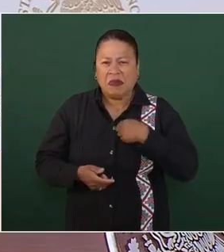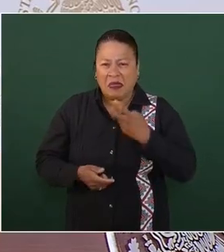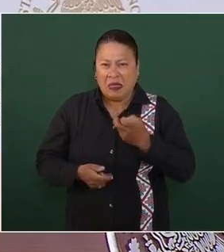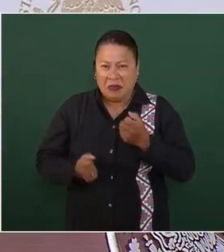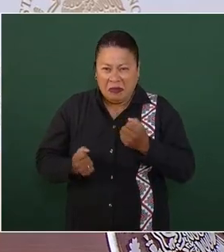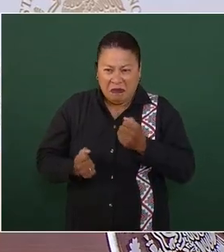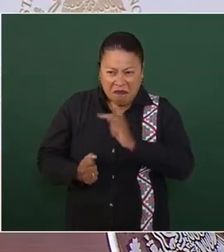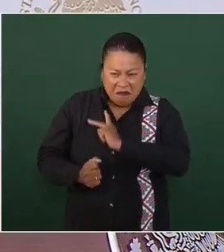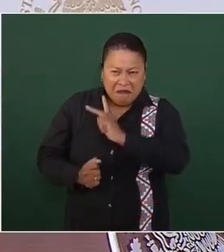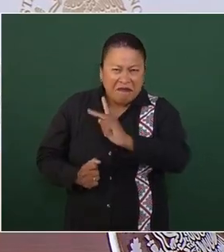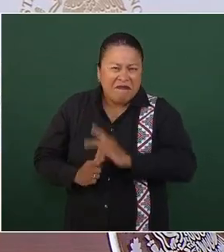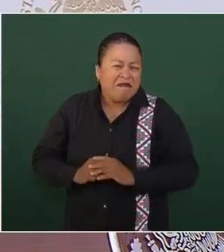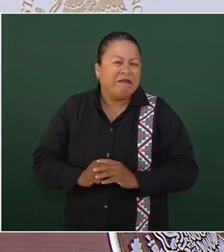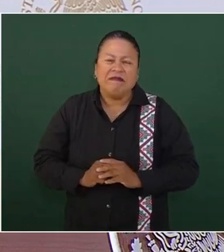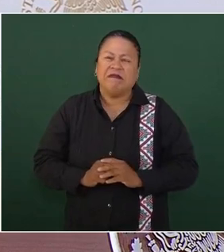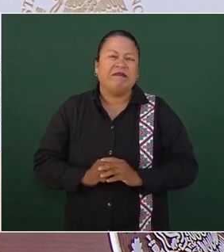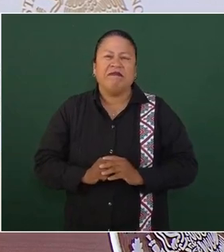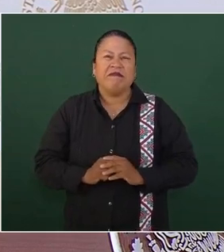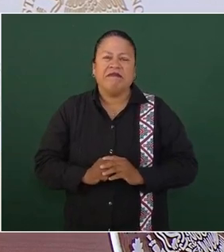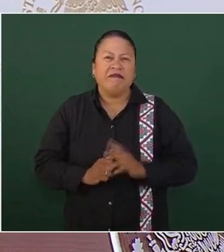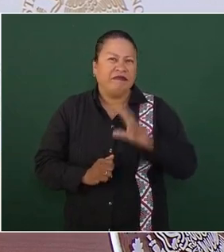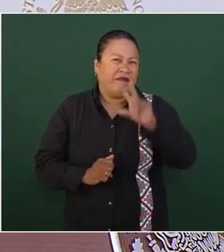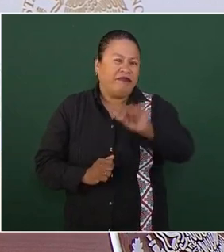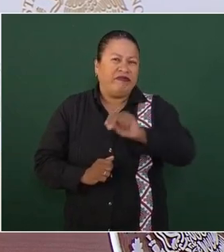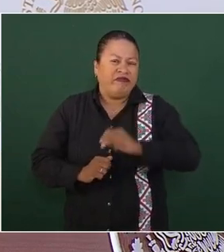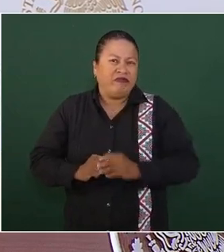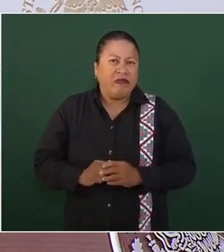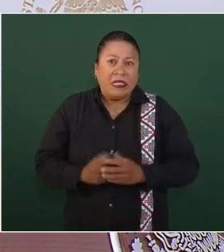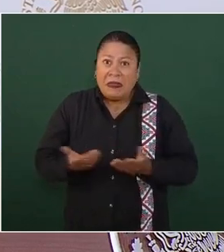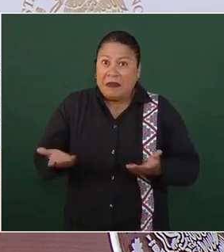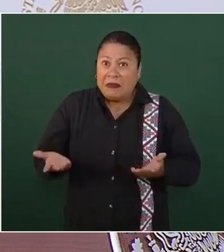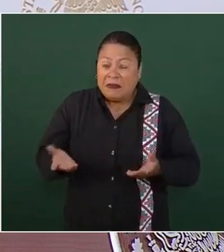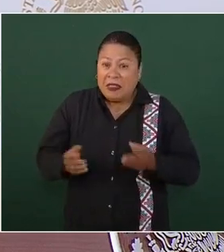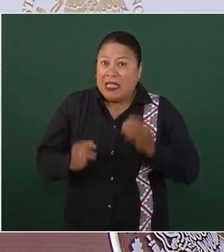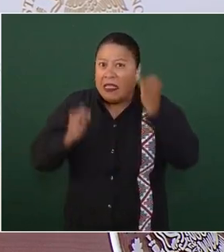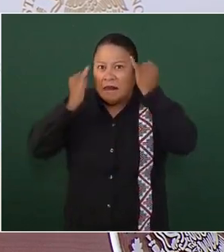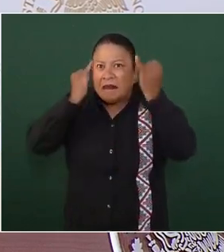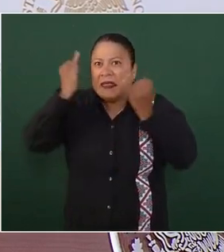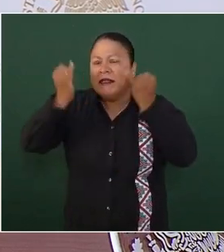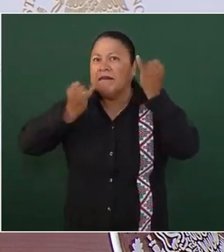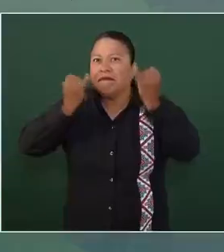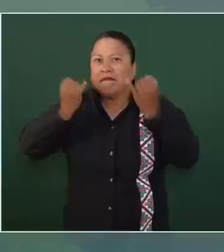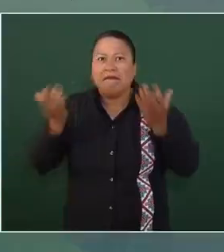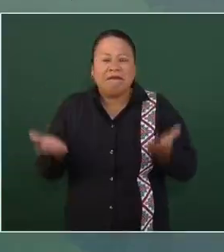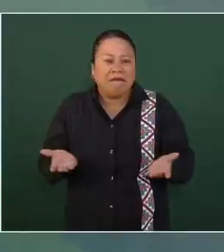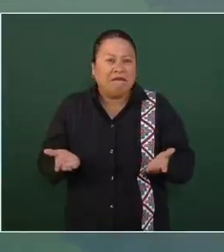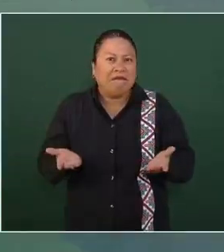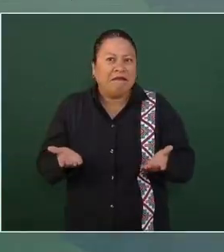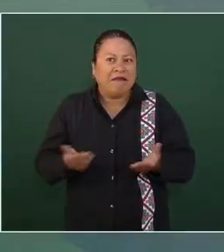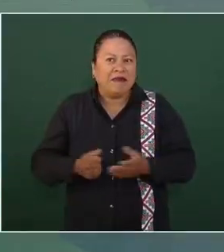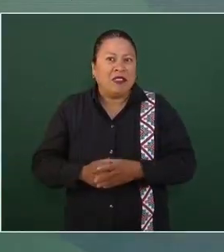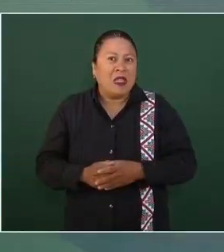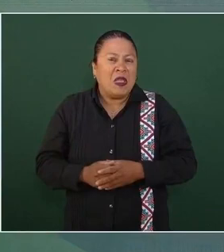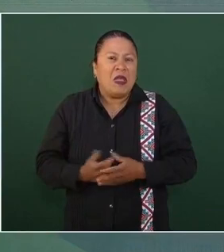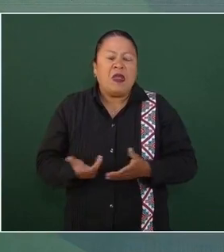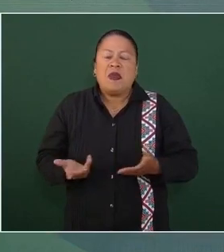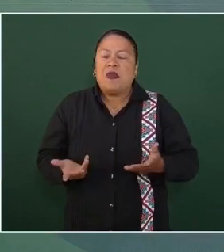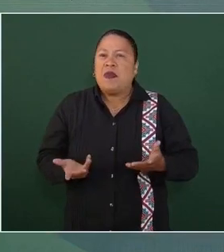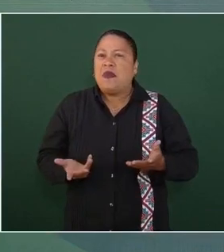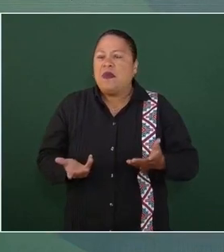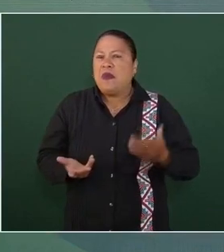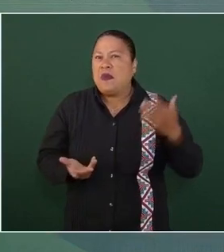porque si no imagínense cuánto tiempo